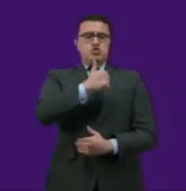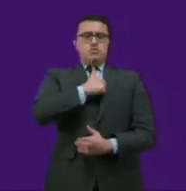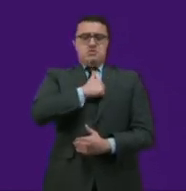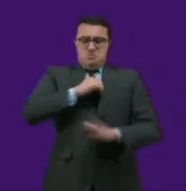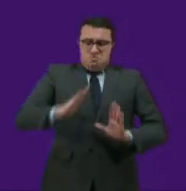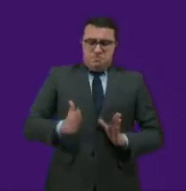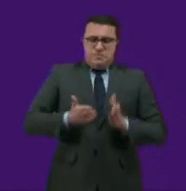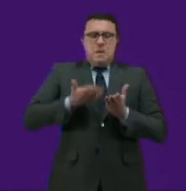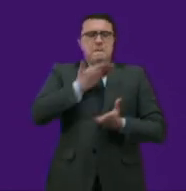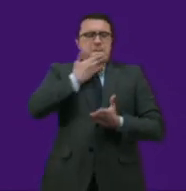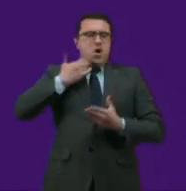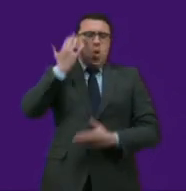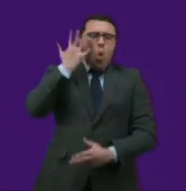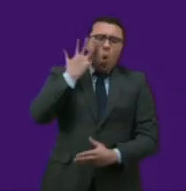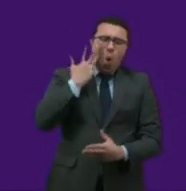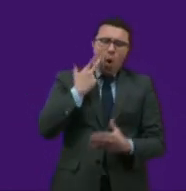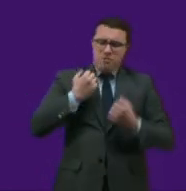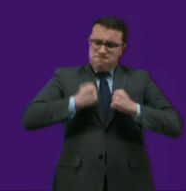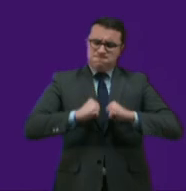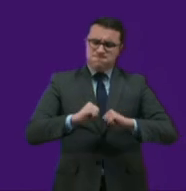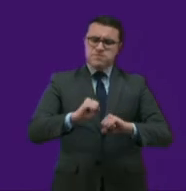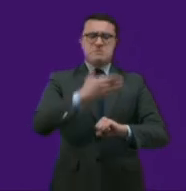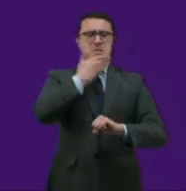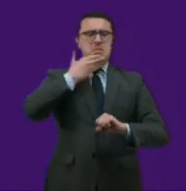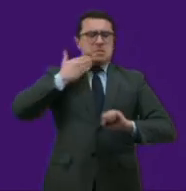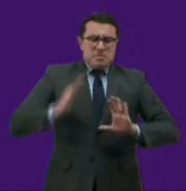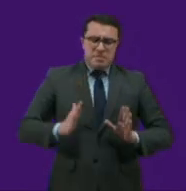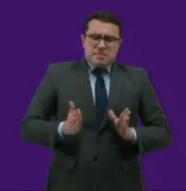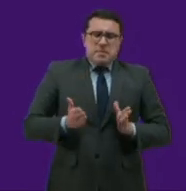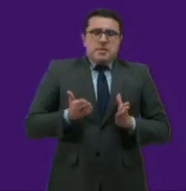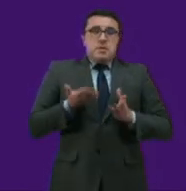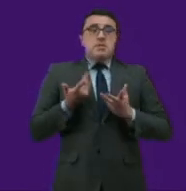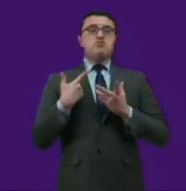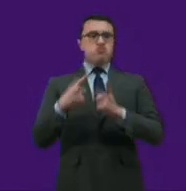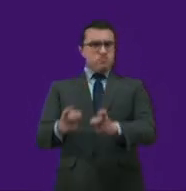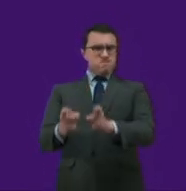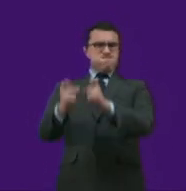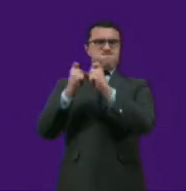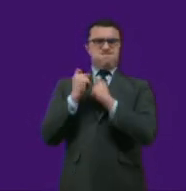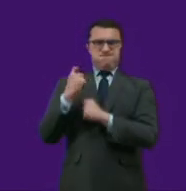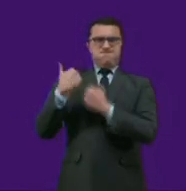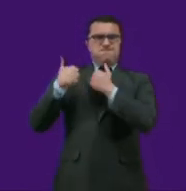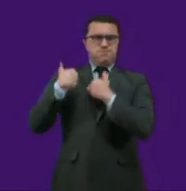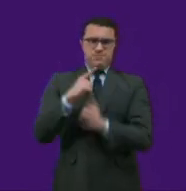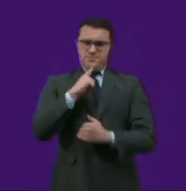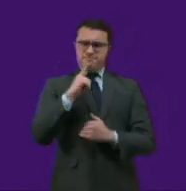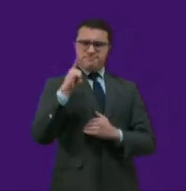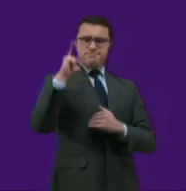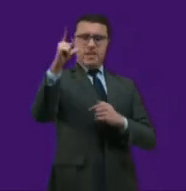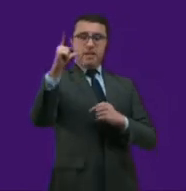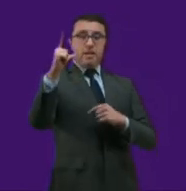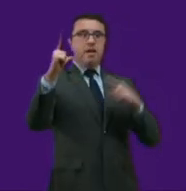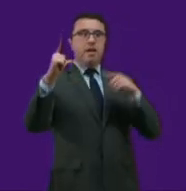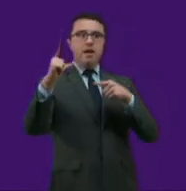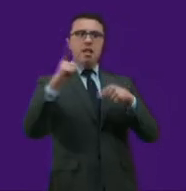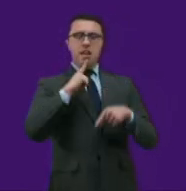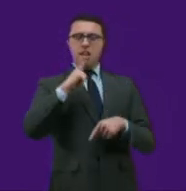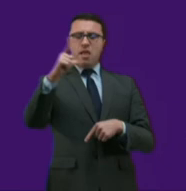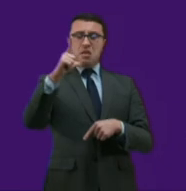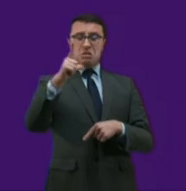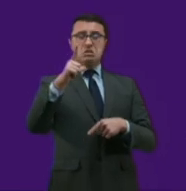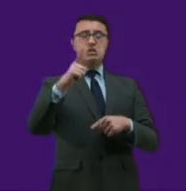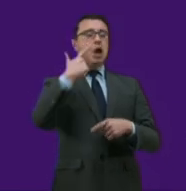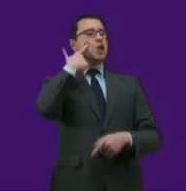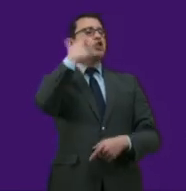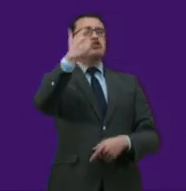verdad. Y comenzar a asumir su responsabilidad como líderes, que no es tan cool como